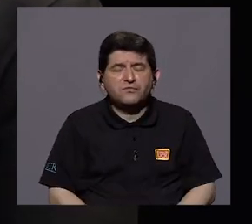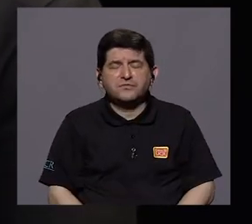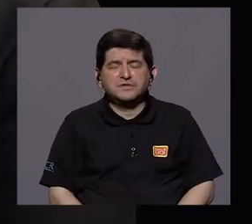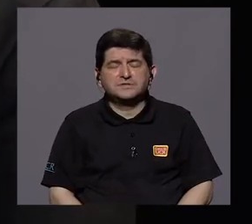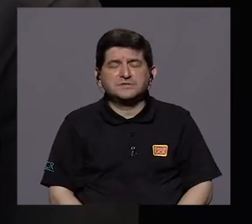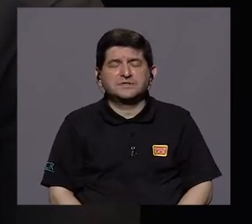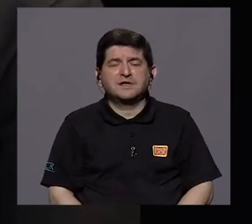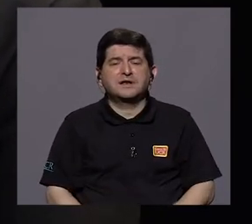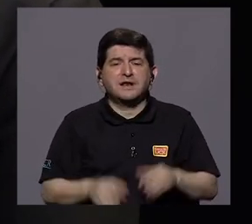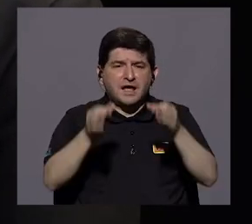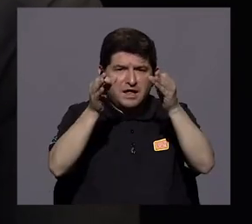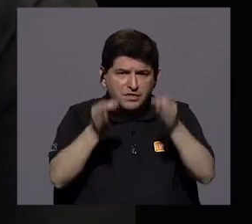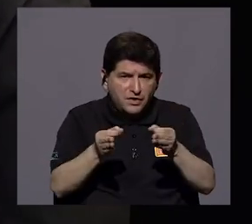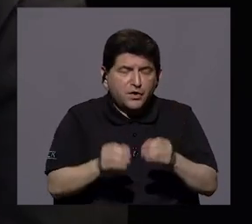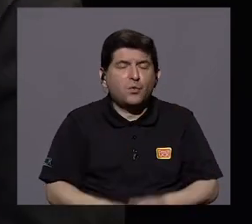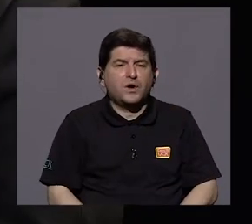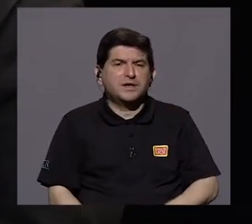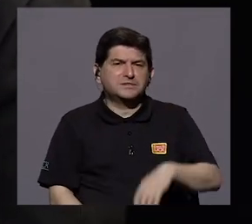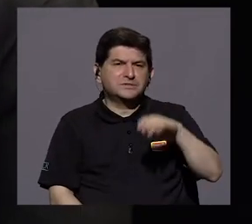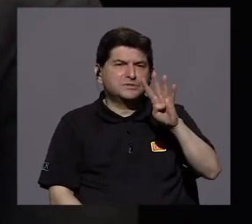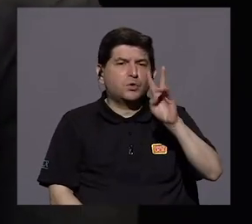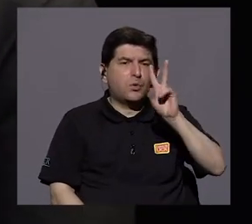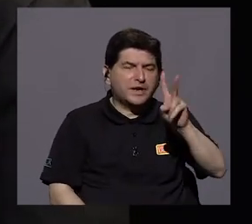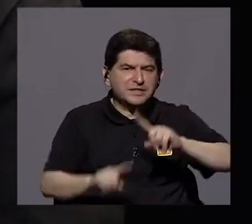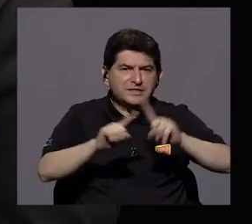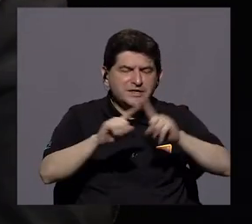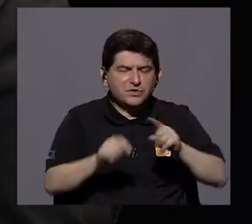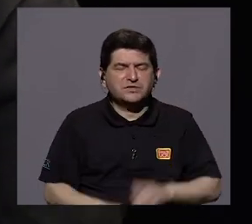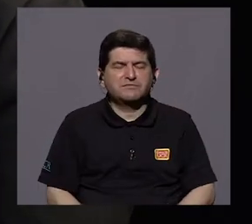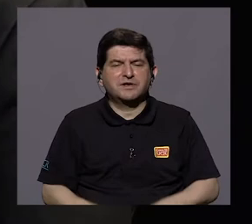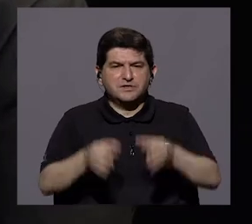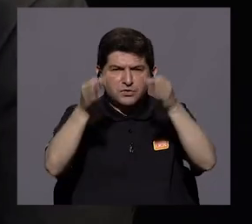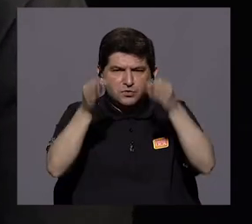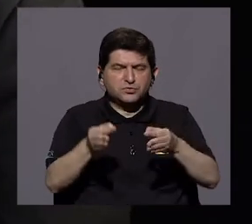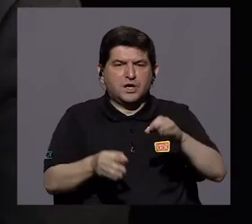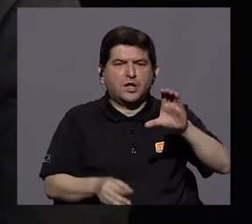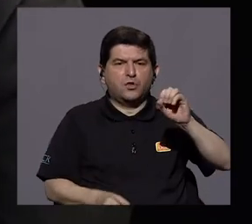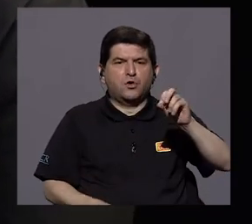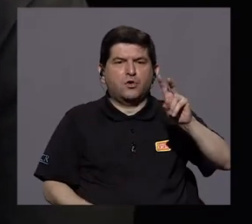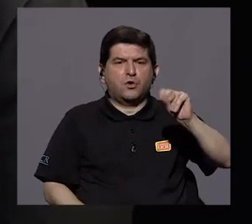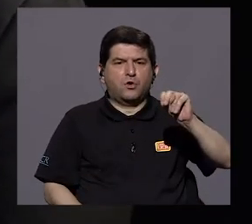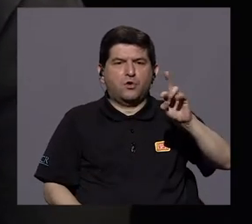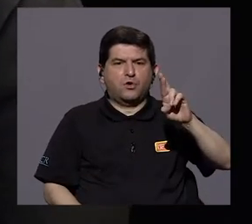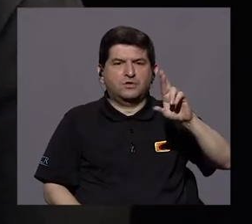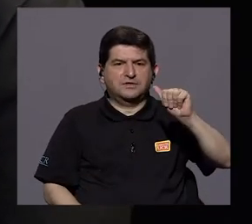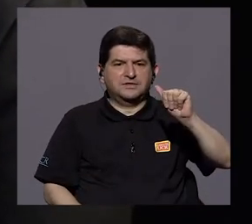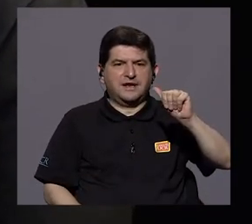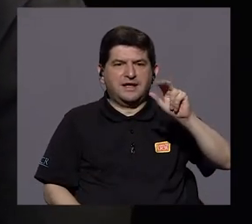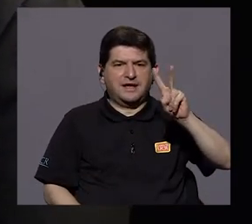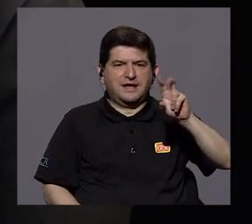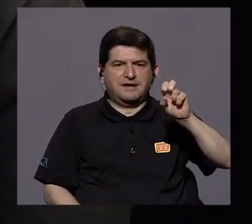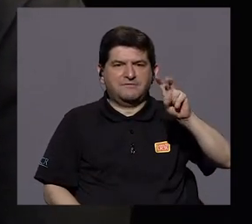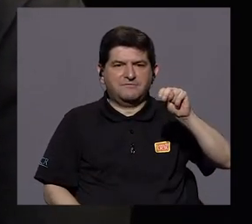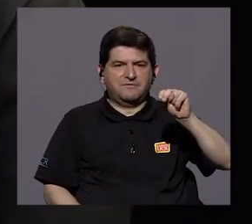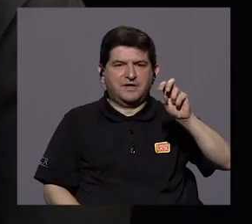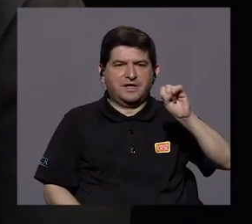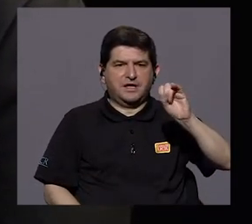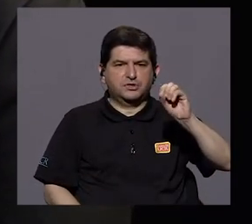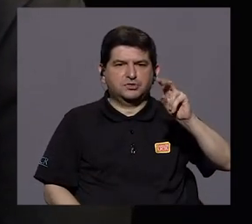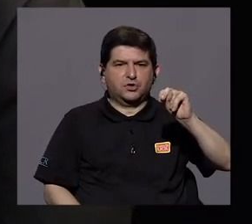jueces contravencionales. Son 42 los juzgados contravencionales que están inmersos en el programa